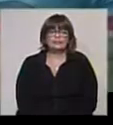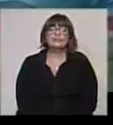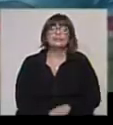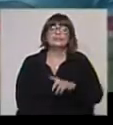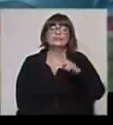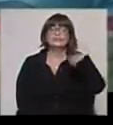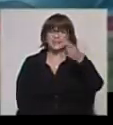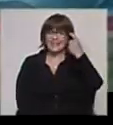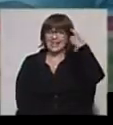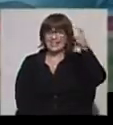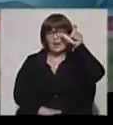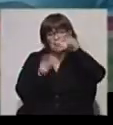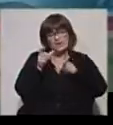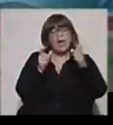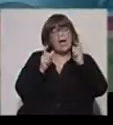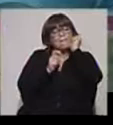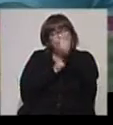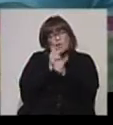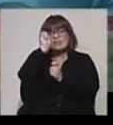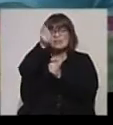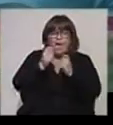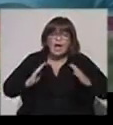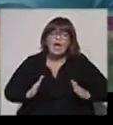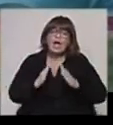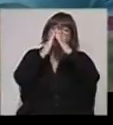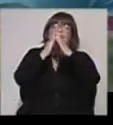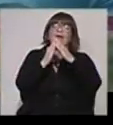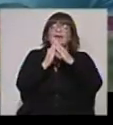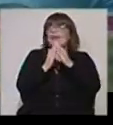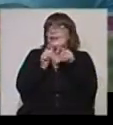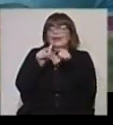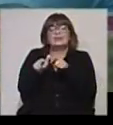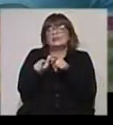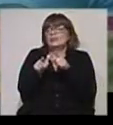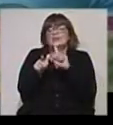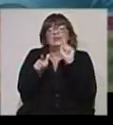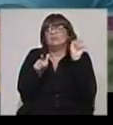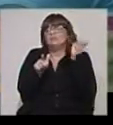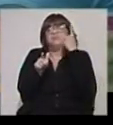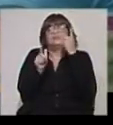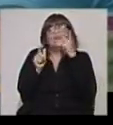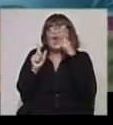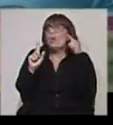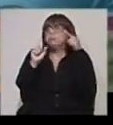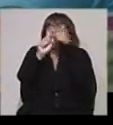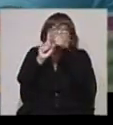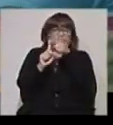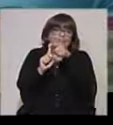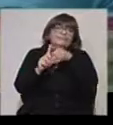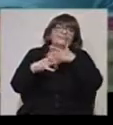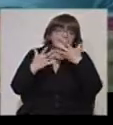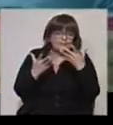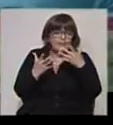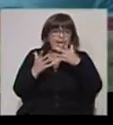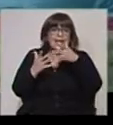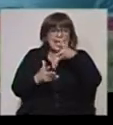La idea del montañero siempre está ahí, eso que es, digamos, la catedral del claro, alpinismo, ¿no? Claro. Pero dentro del Himalaya